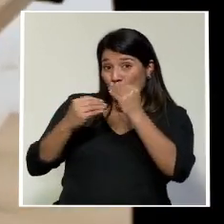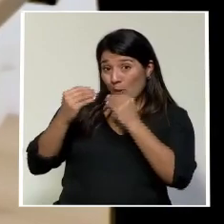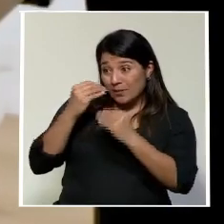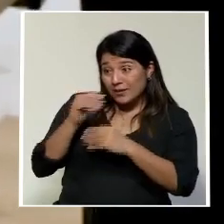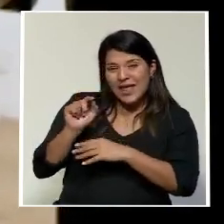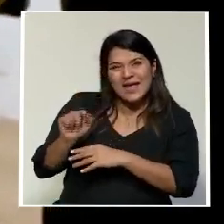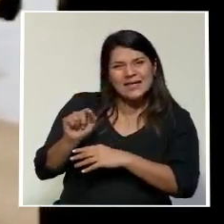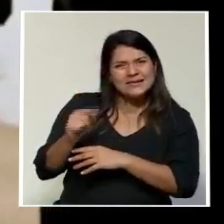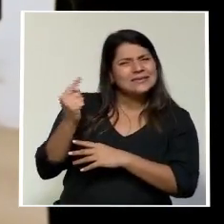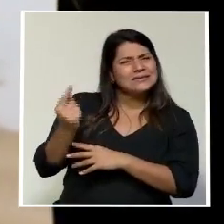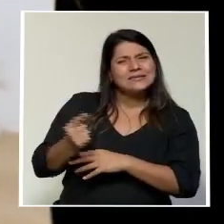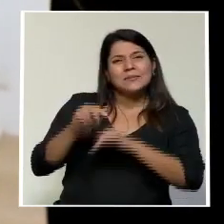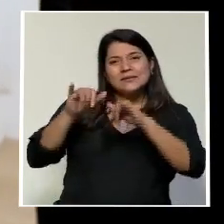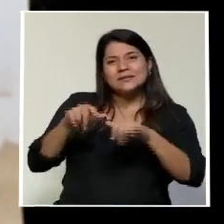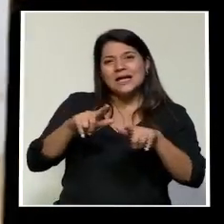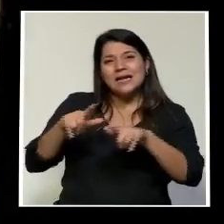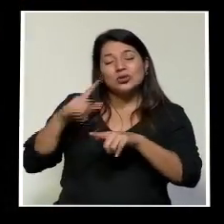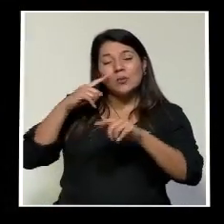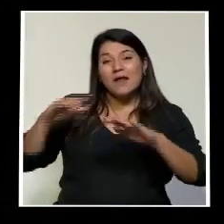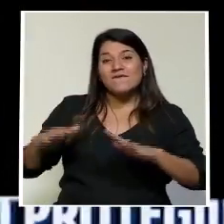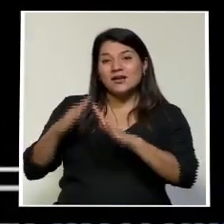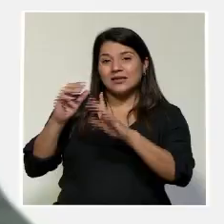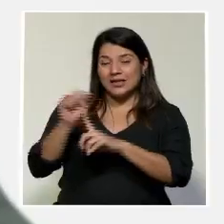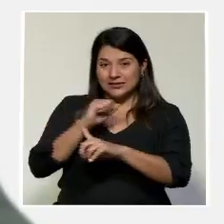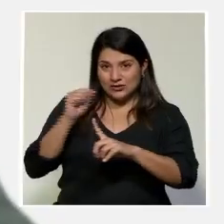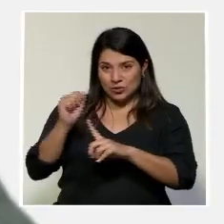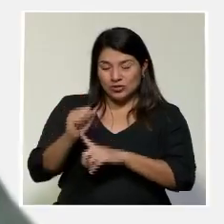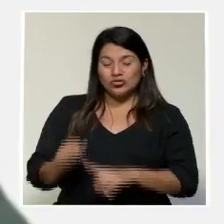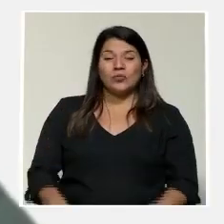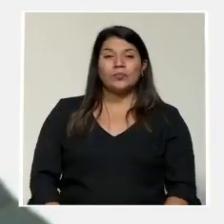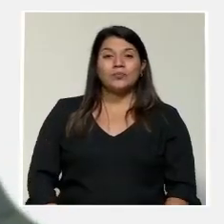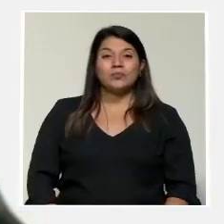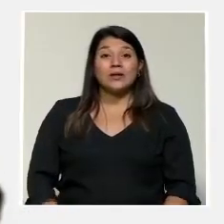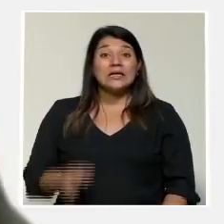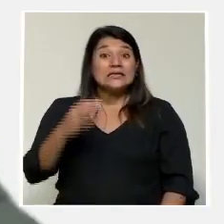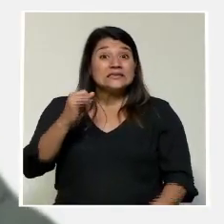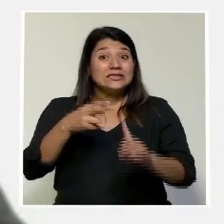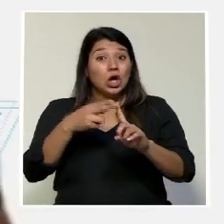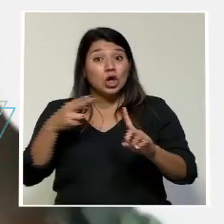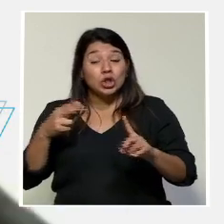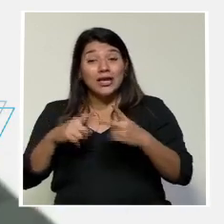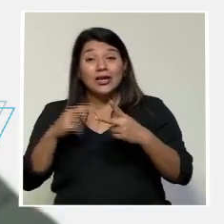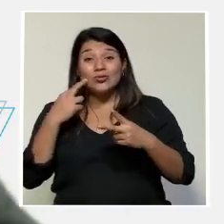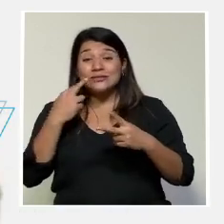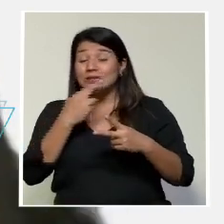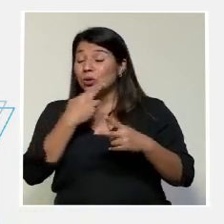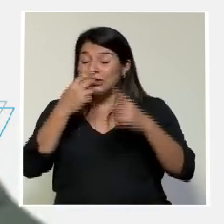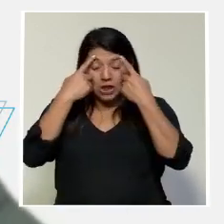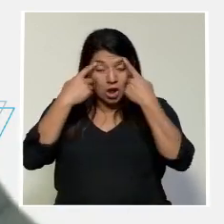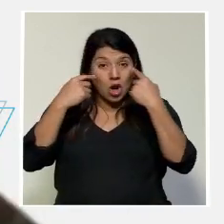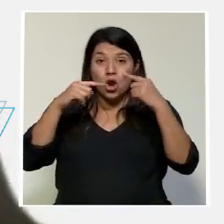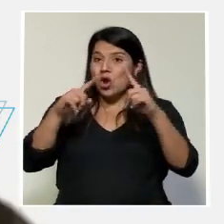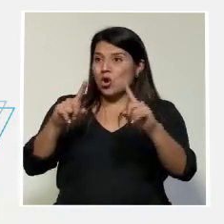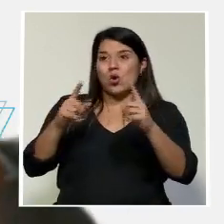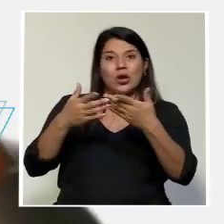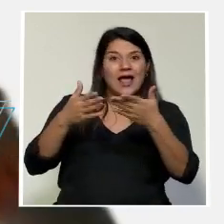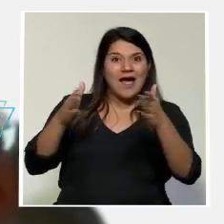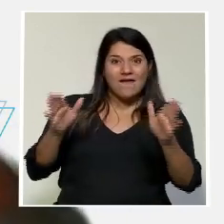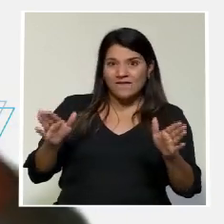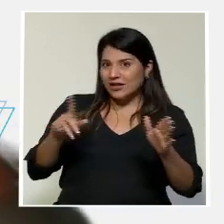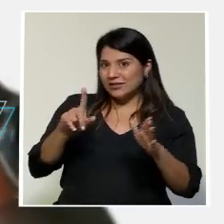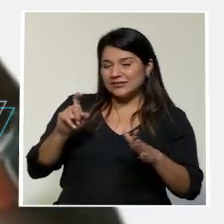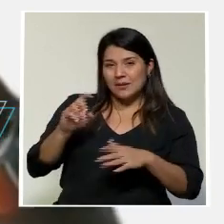mejores preparados para enfrentarse a la situación. Si los hoteles y los restaurantes no logran operar en su máximo esplendor,